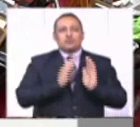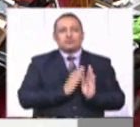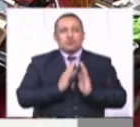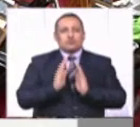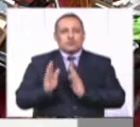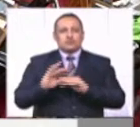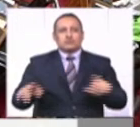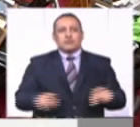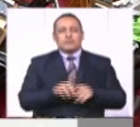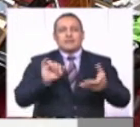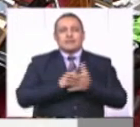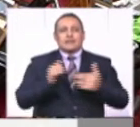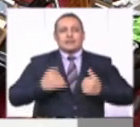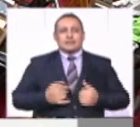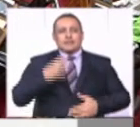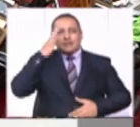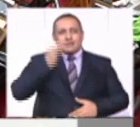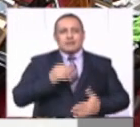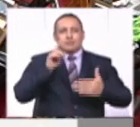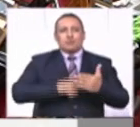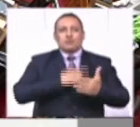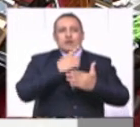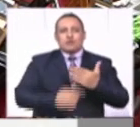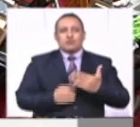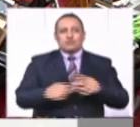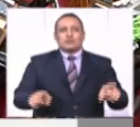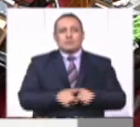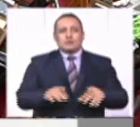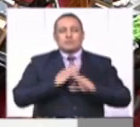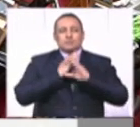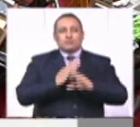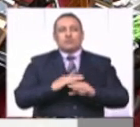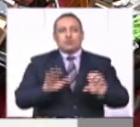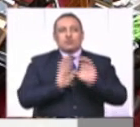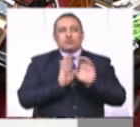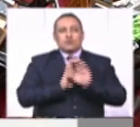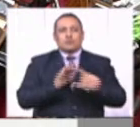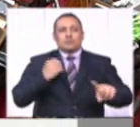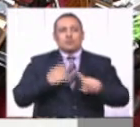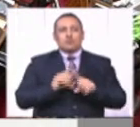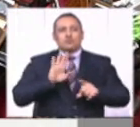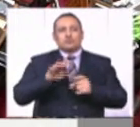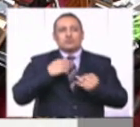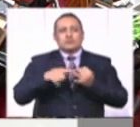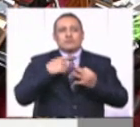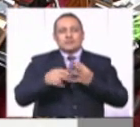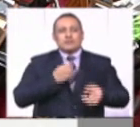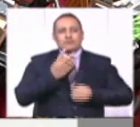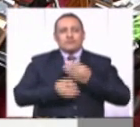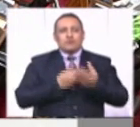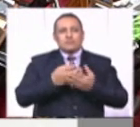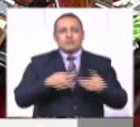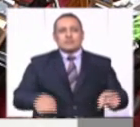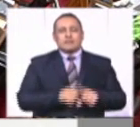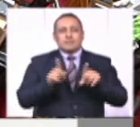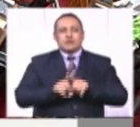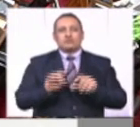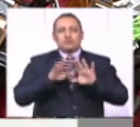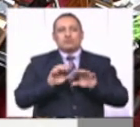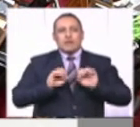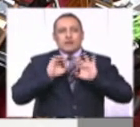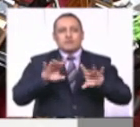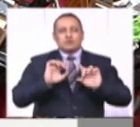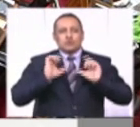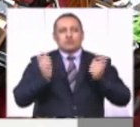proceso esto por presunta infracción constitucional por sus declaraciones y sus llamados